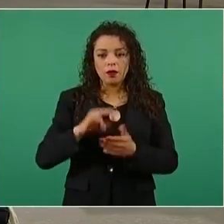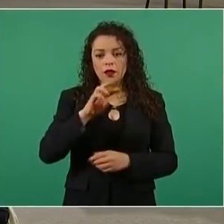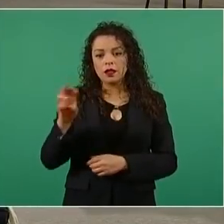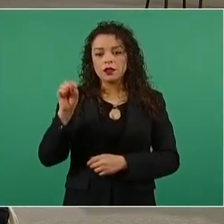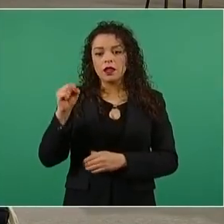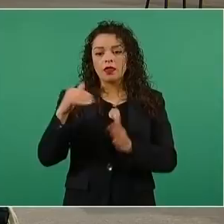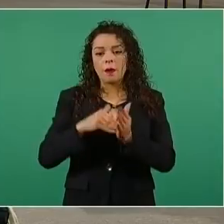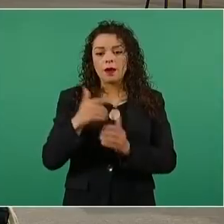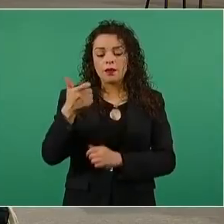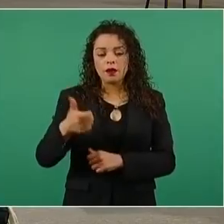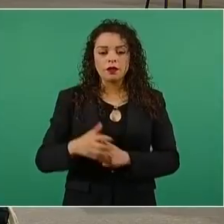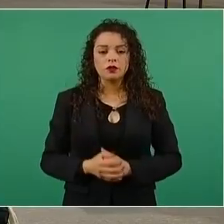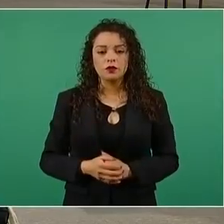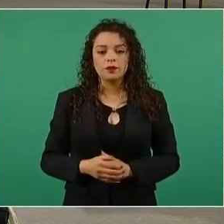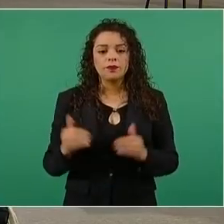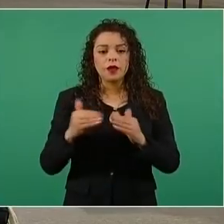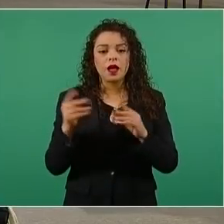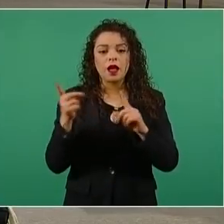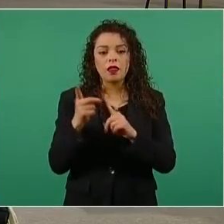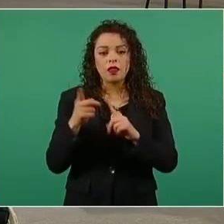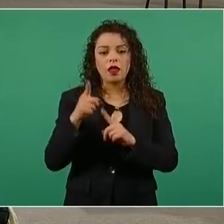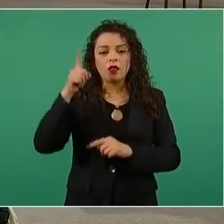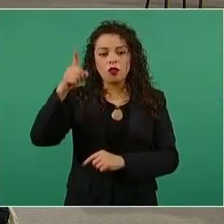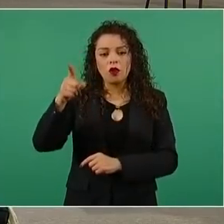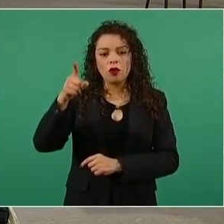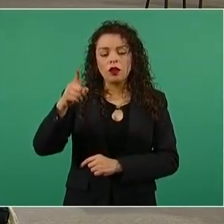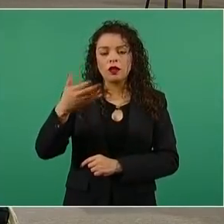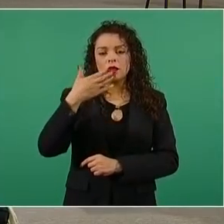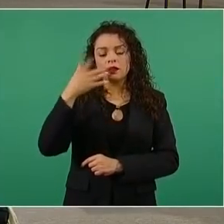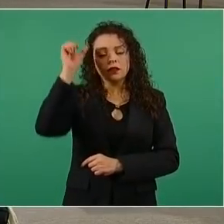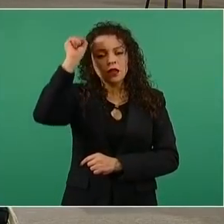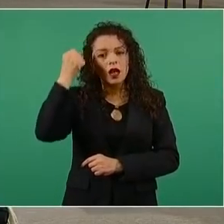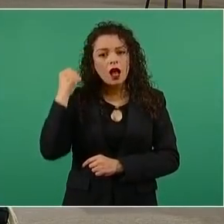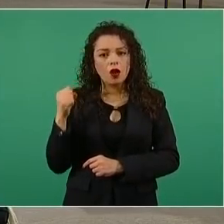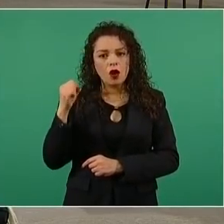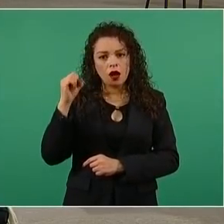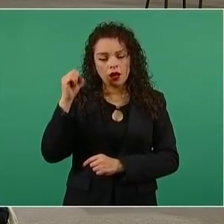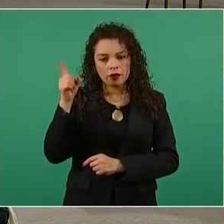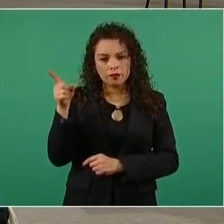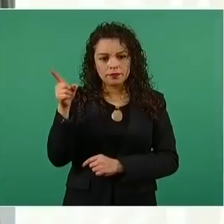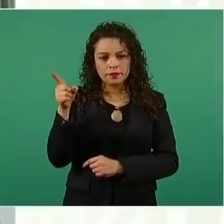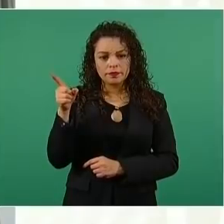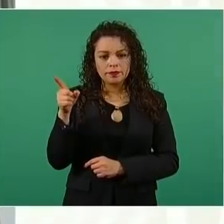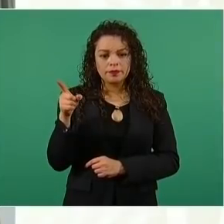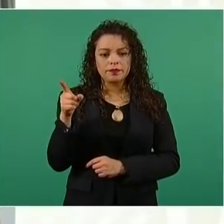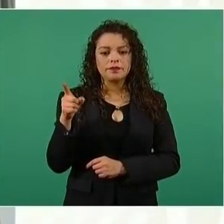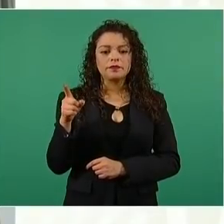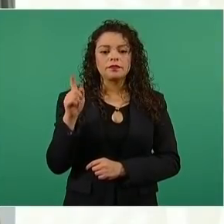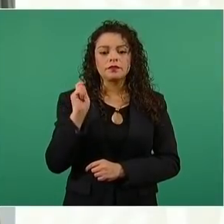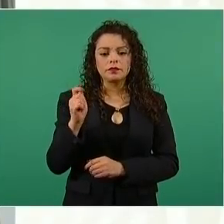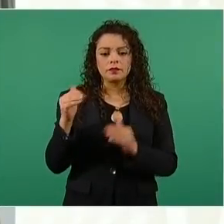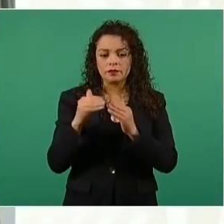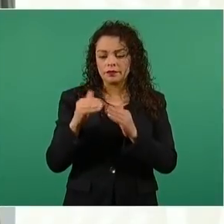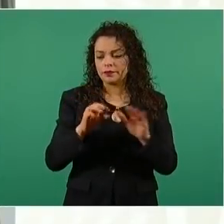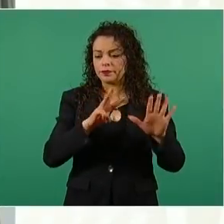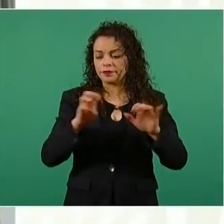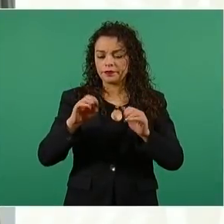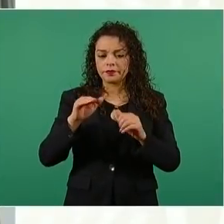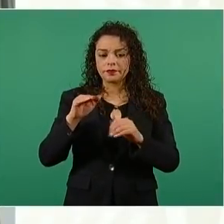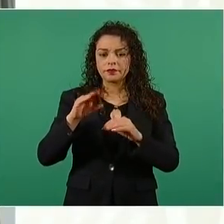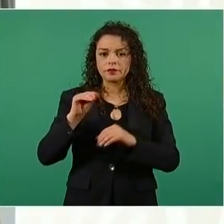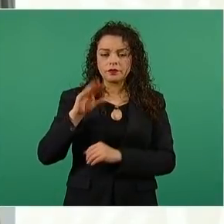en Culiacán de dos habitaciones, sala, comedor, cochera, jardín frontal, a 7 minutos del Parque de